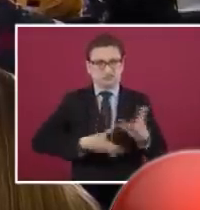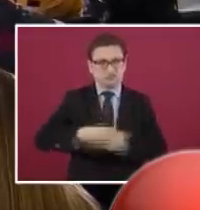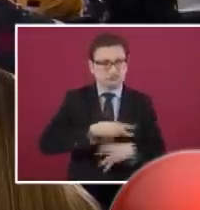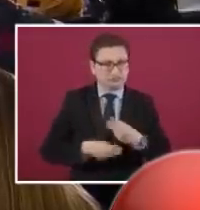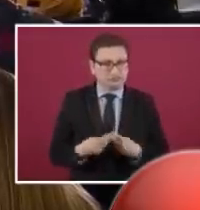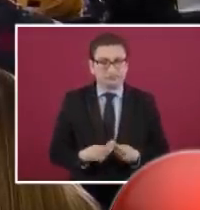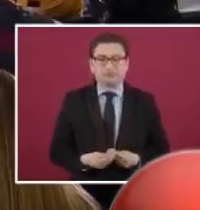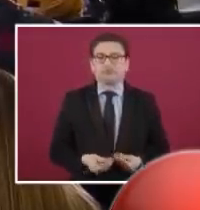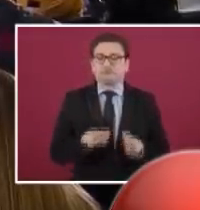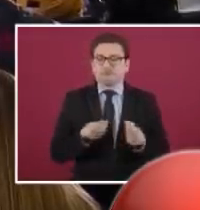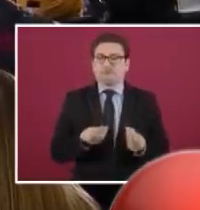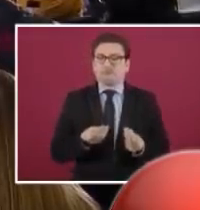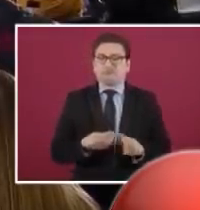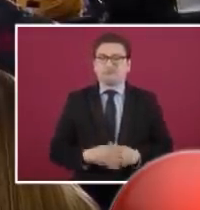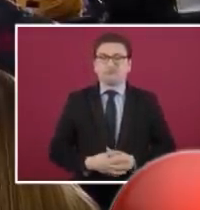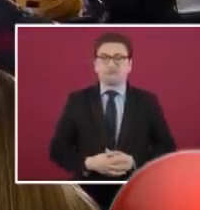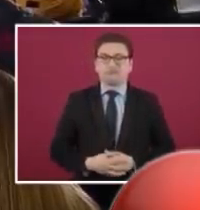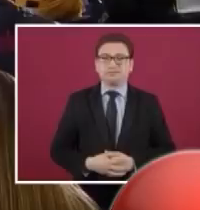Bastante.